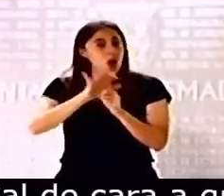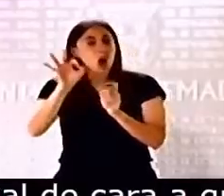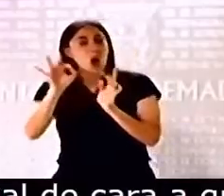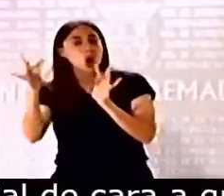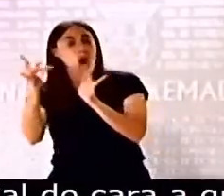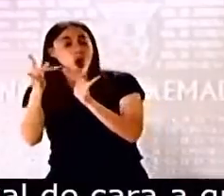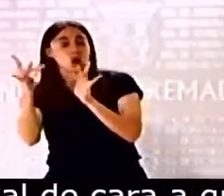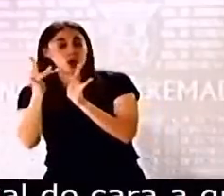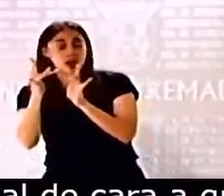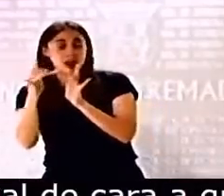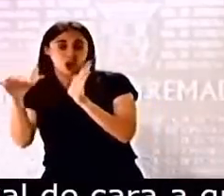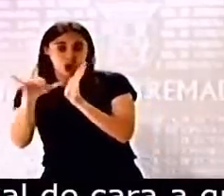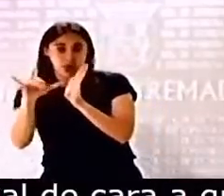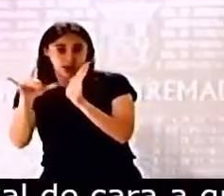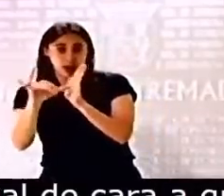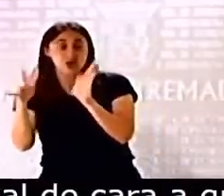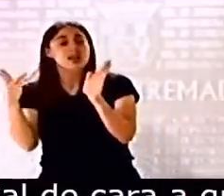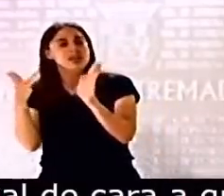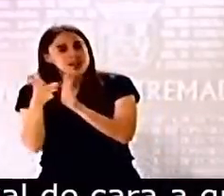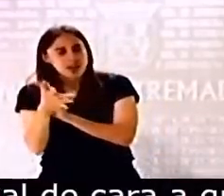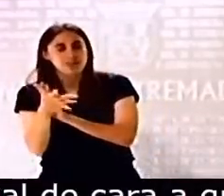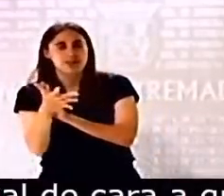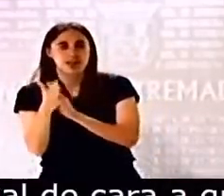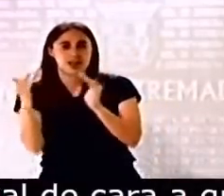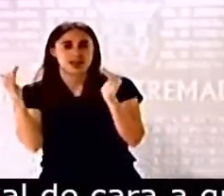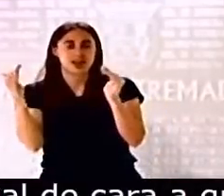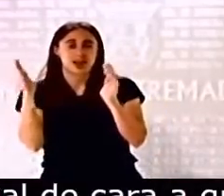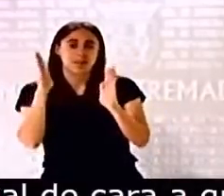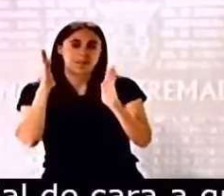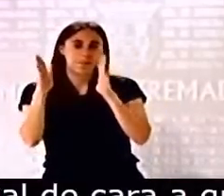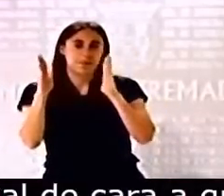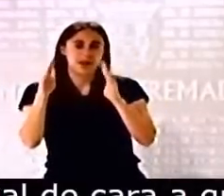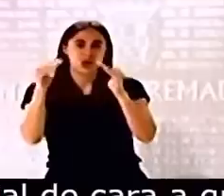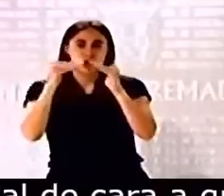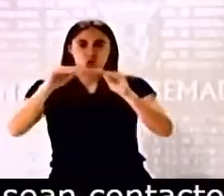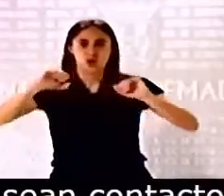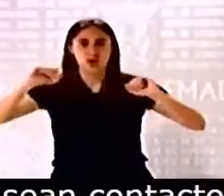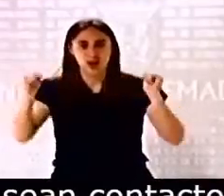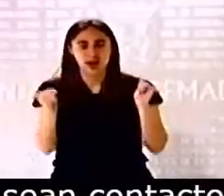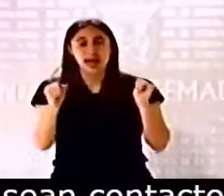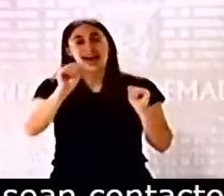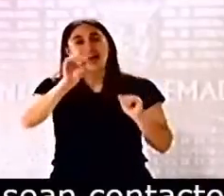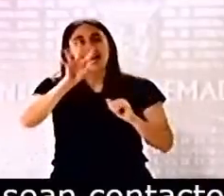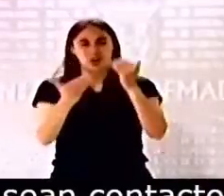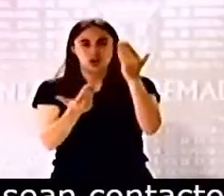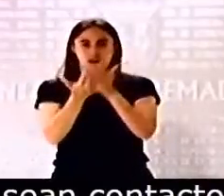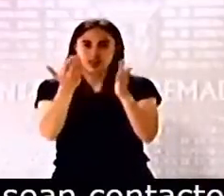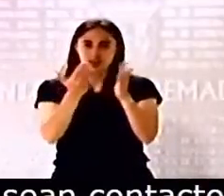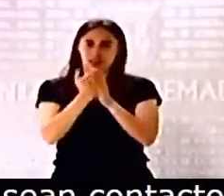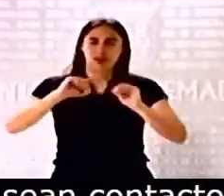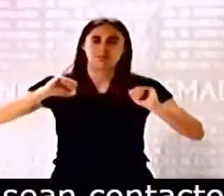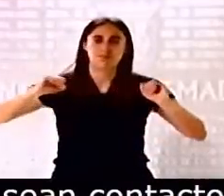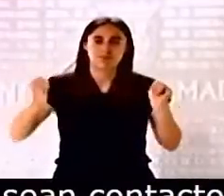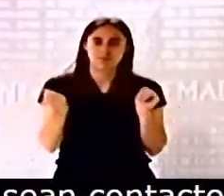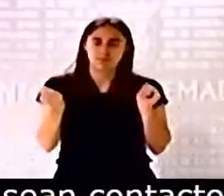estrechos cumplan eficazmente el periodo de aislamiento de 14 días que tienen que cumplir.